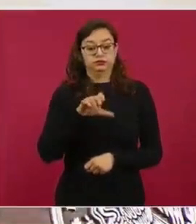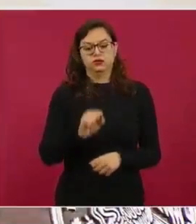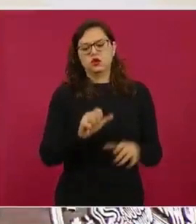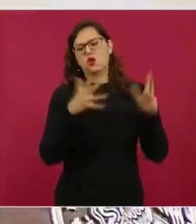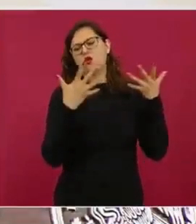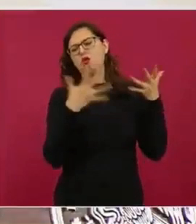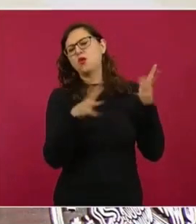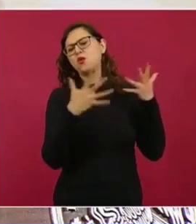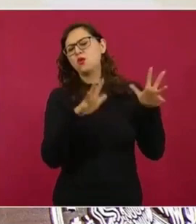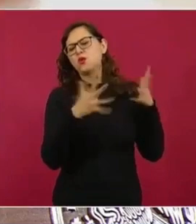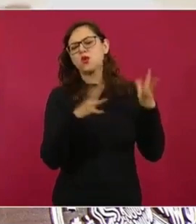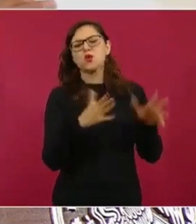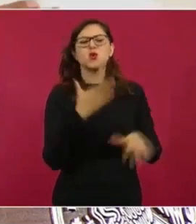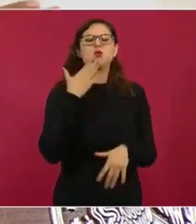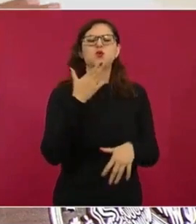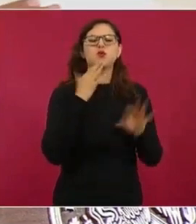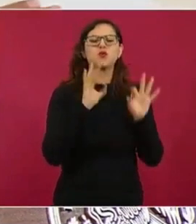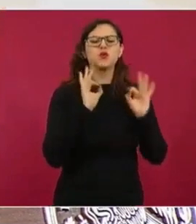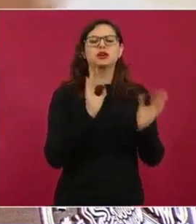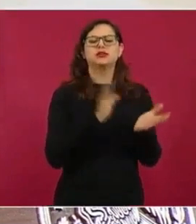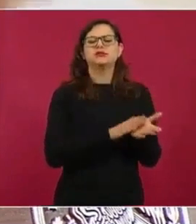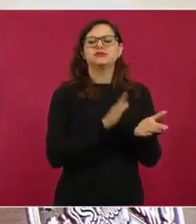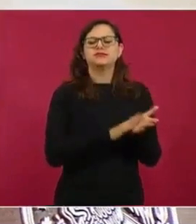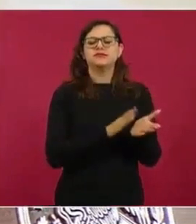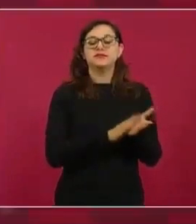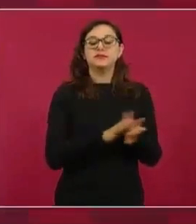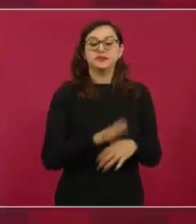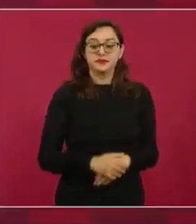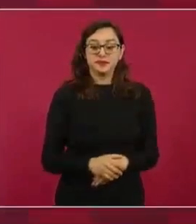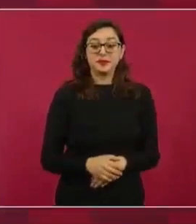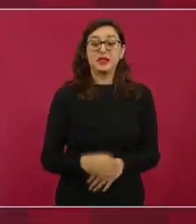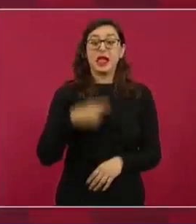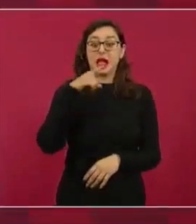Salinas llega mediante un fraude